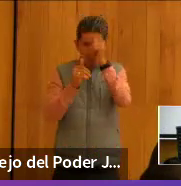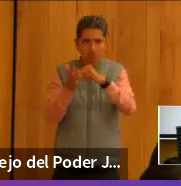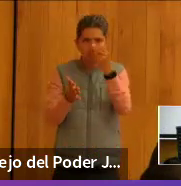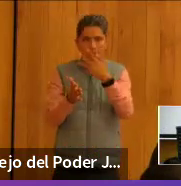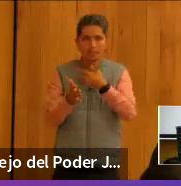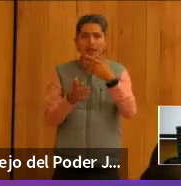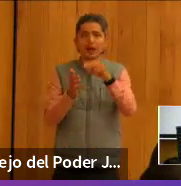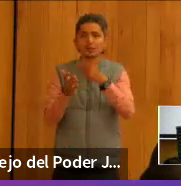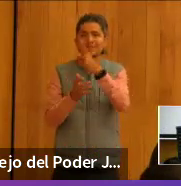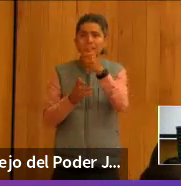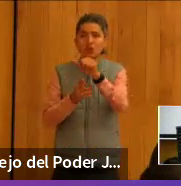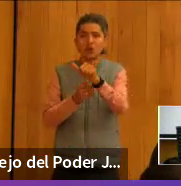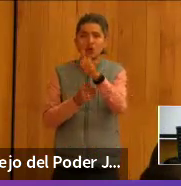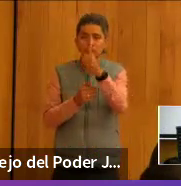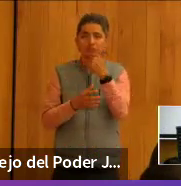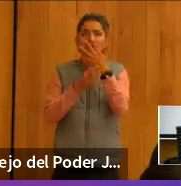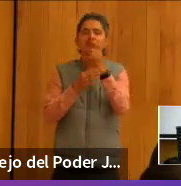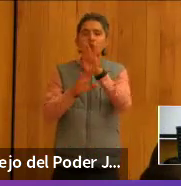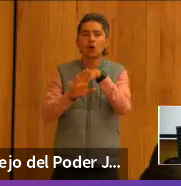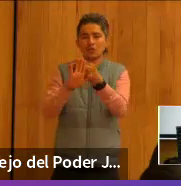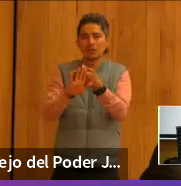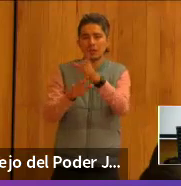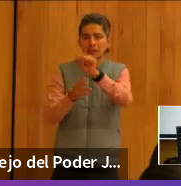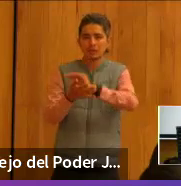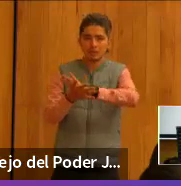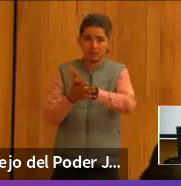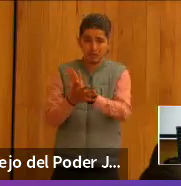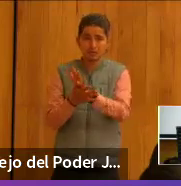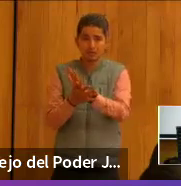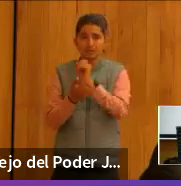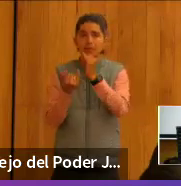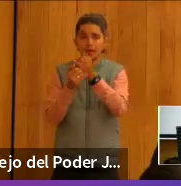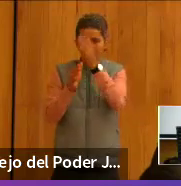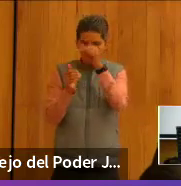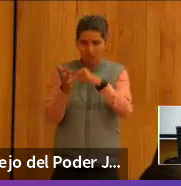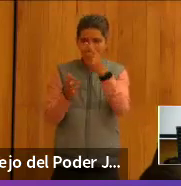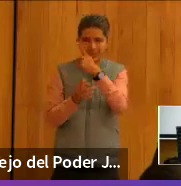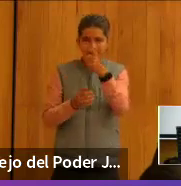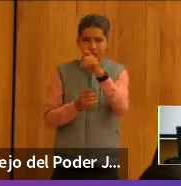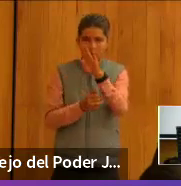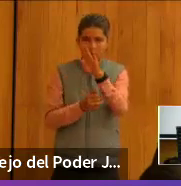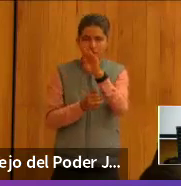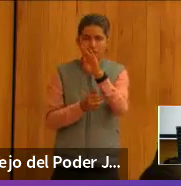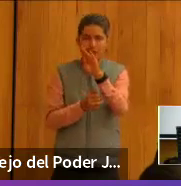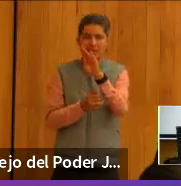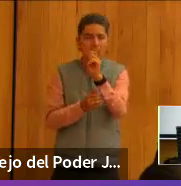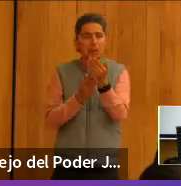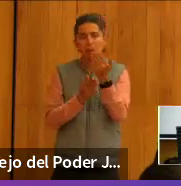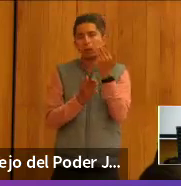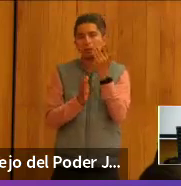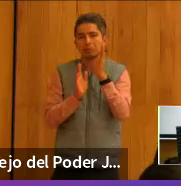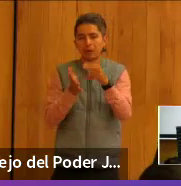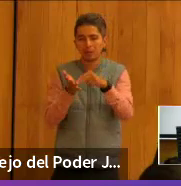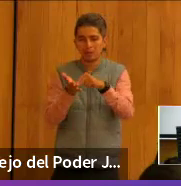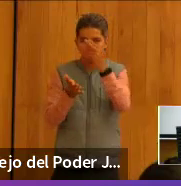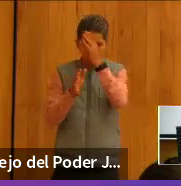convención 111, que es con todo acto de discriminación, y el convenio 190, recientemente ratificado por